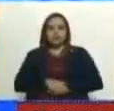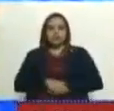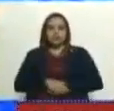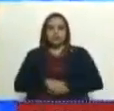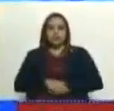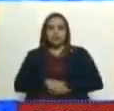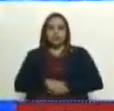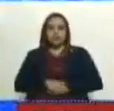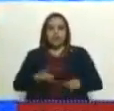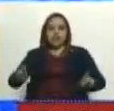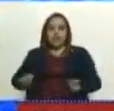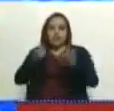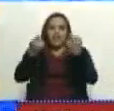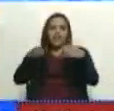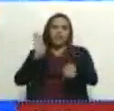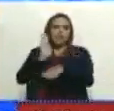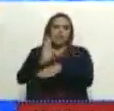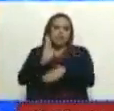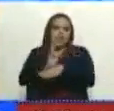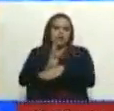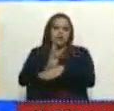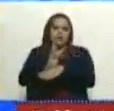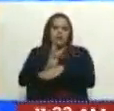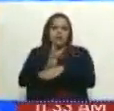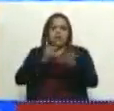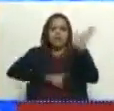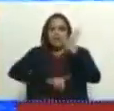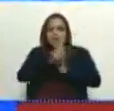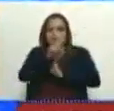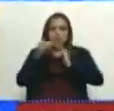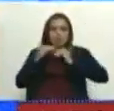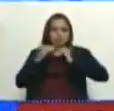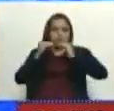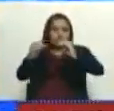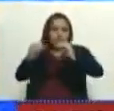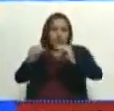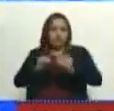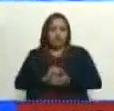el rescate, la conservación y el desarrollo sostenible